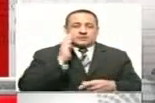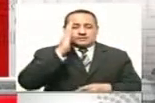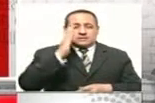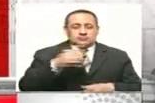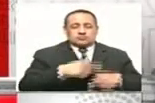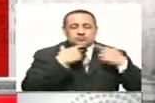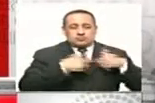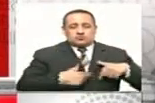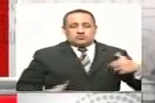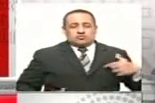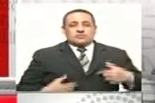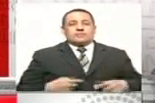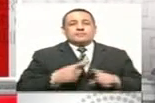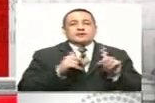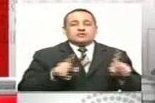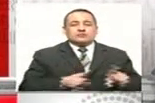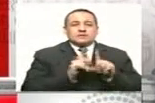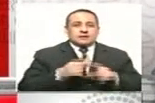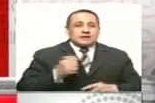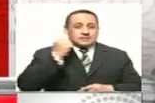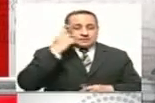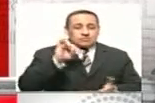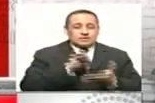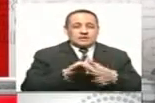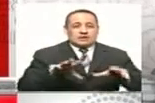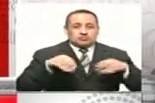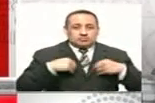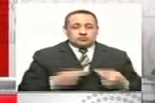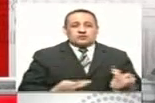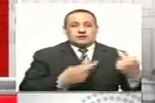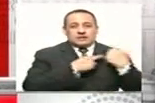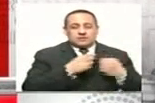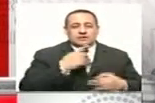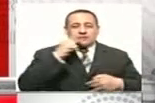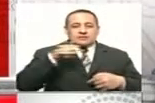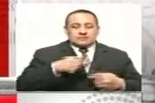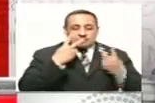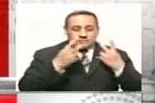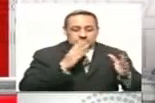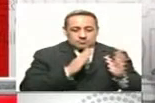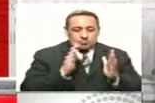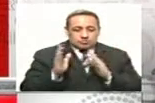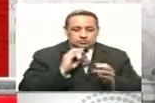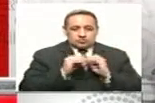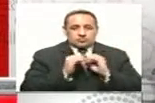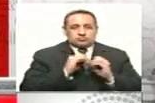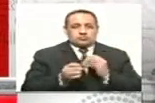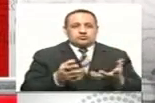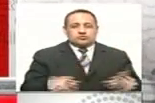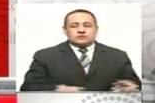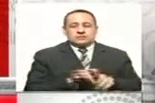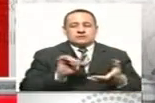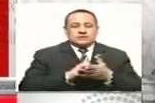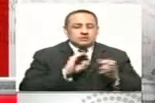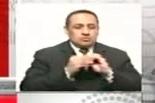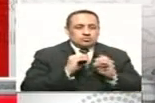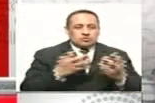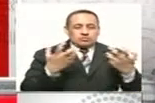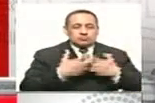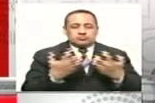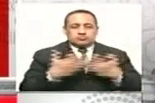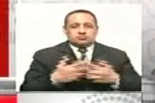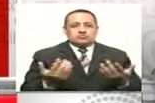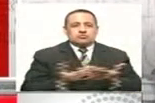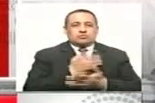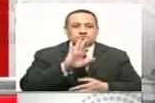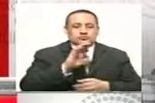designación y entendemos también que por haber asumido recién el cargo debe estar en pleno proceso de instalación y adecuación a sus nuevas